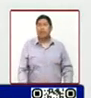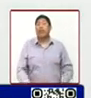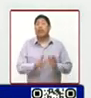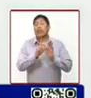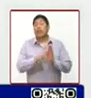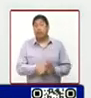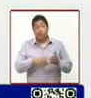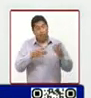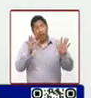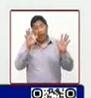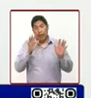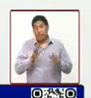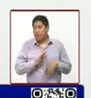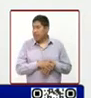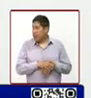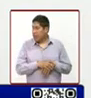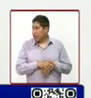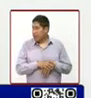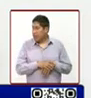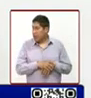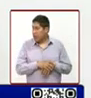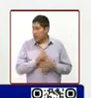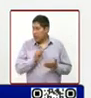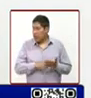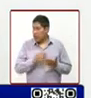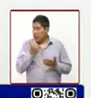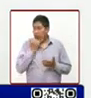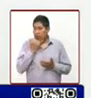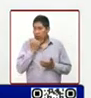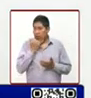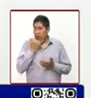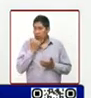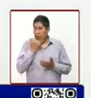Una vez tomado conocimiento este hecho,